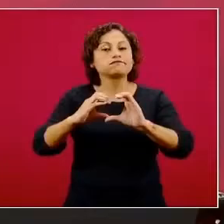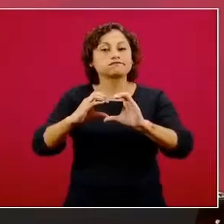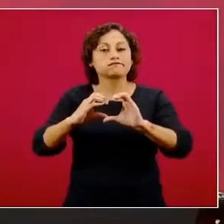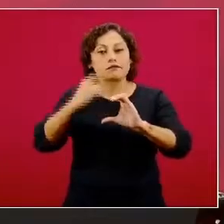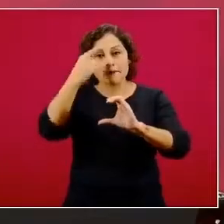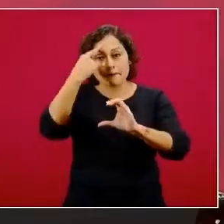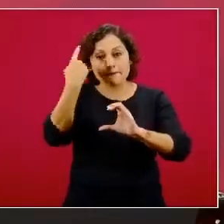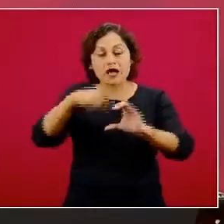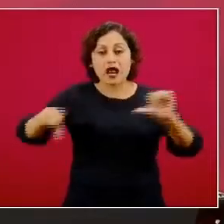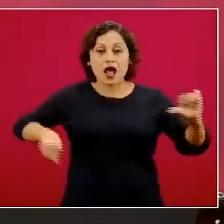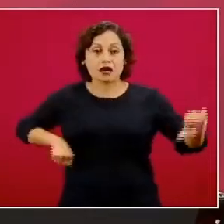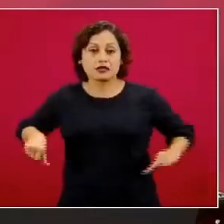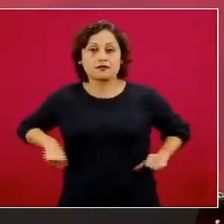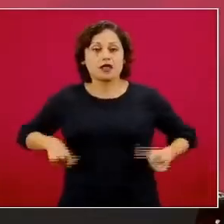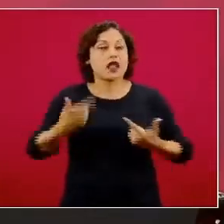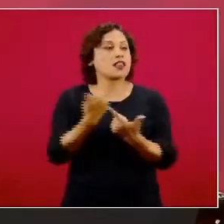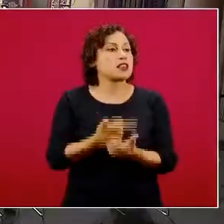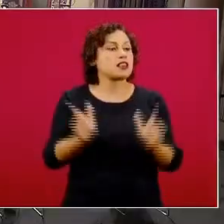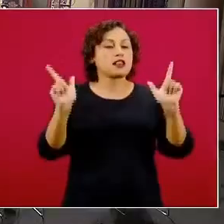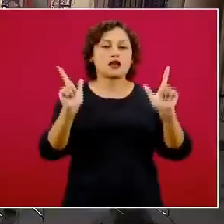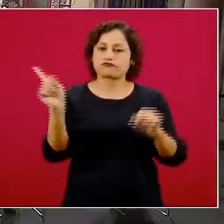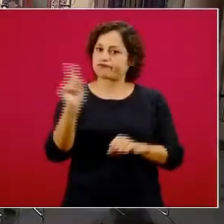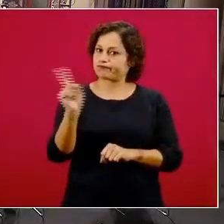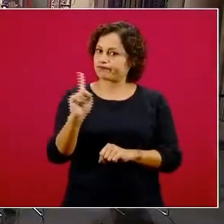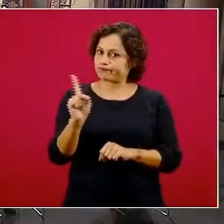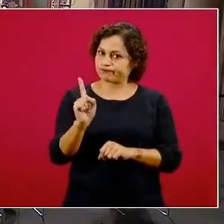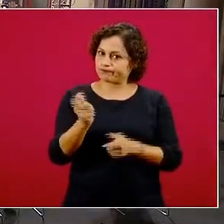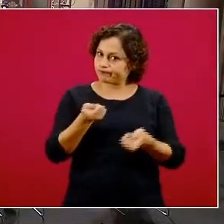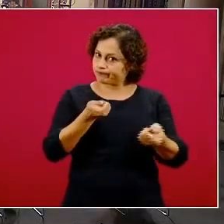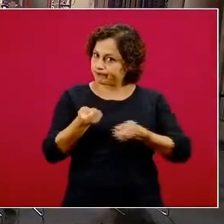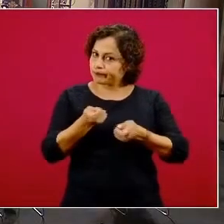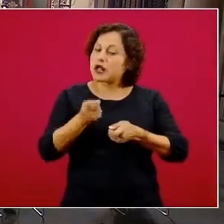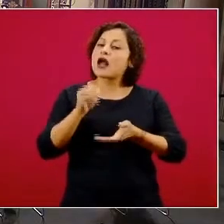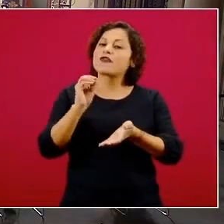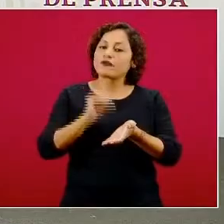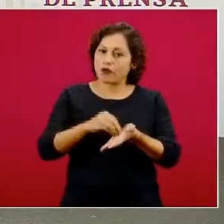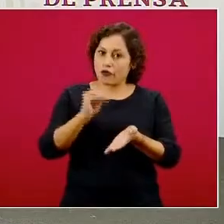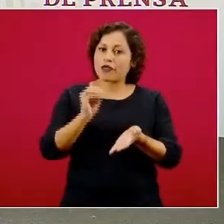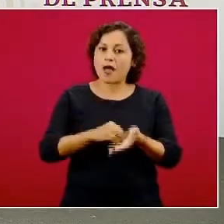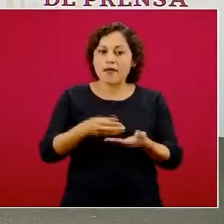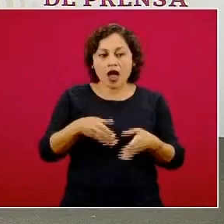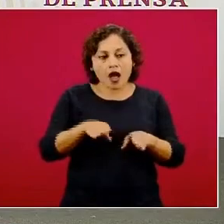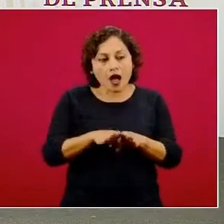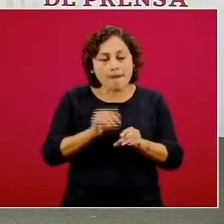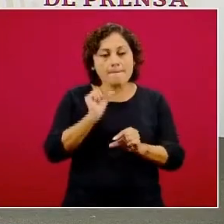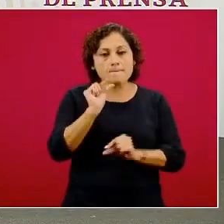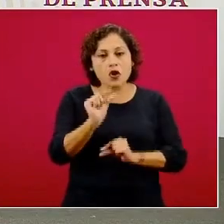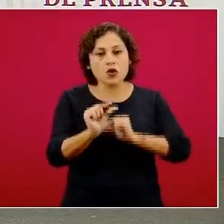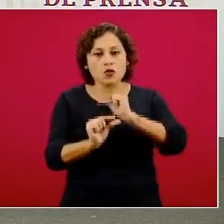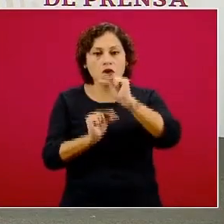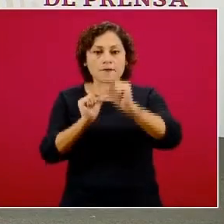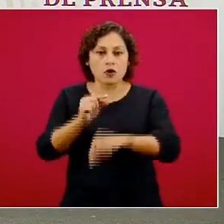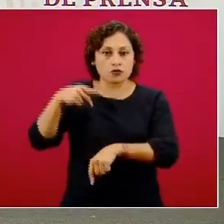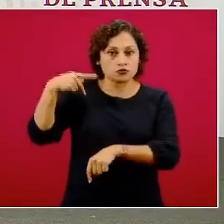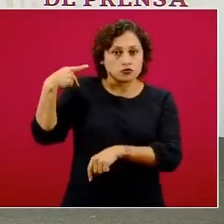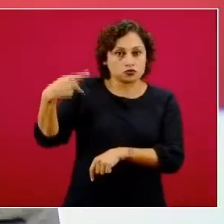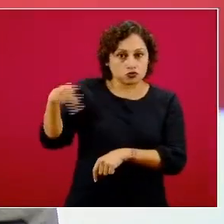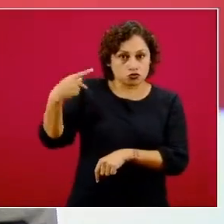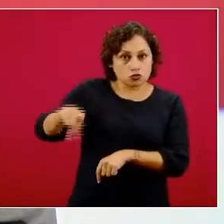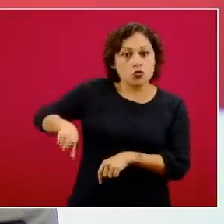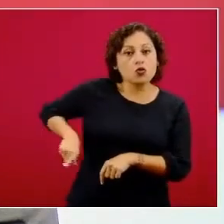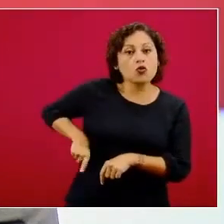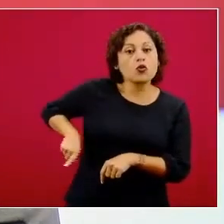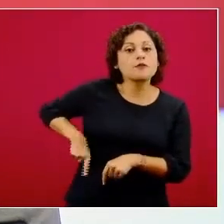las actividades sociales y económicas, y lo ha hecho desde una perspectiva del gobierno federal, lo ha hecho de